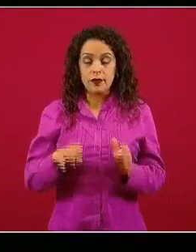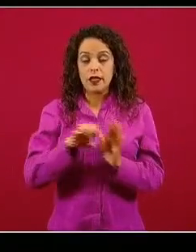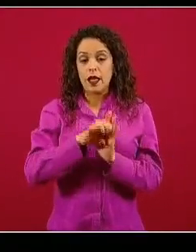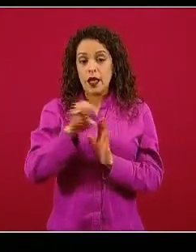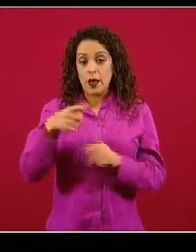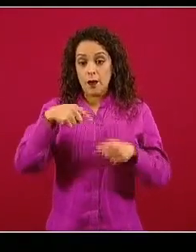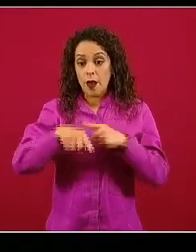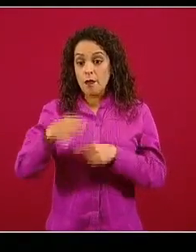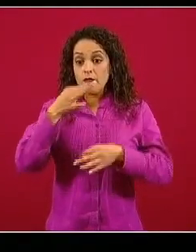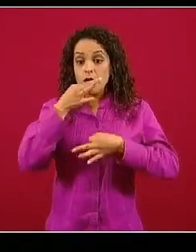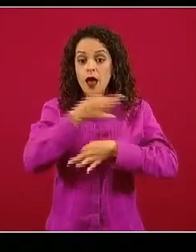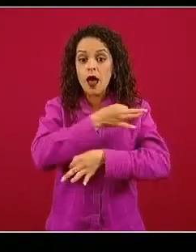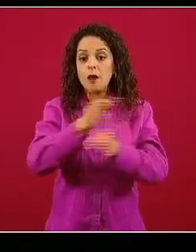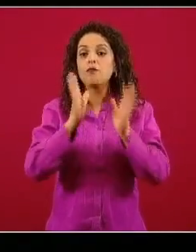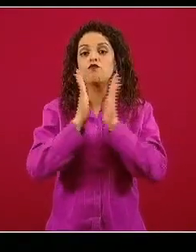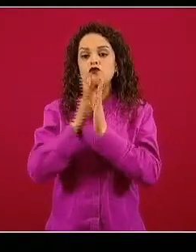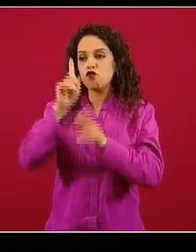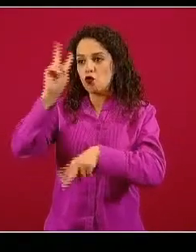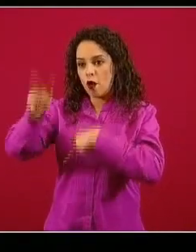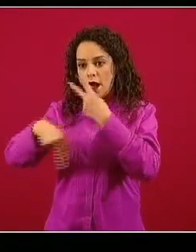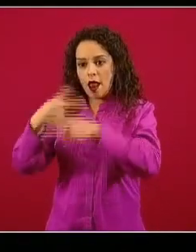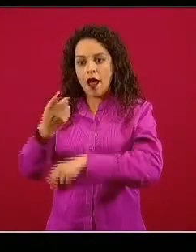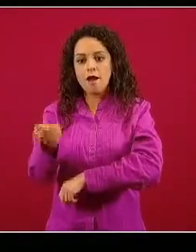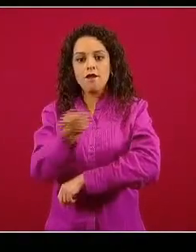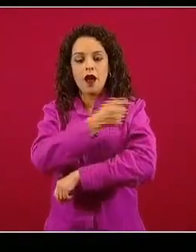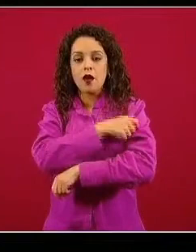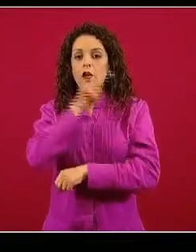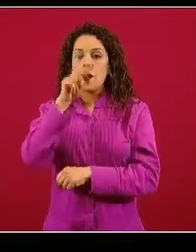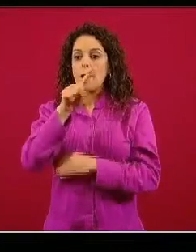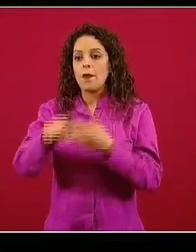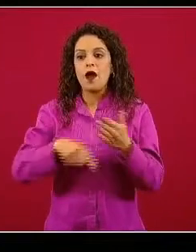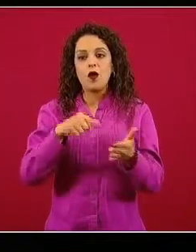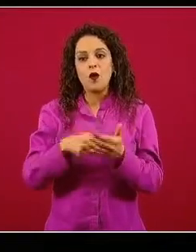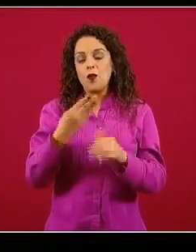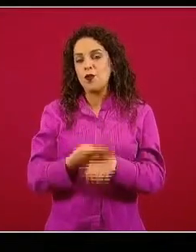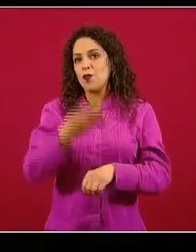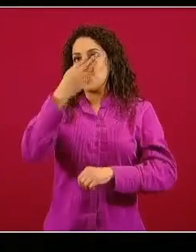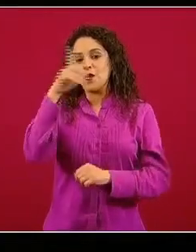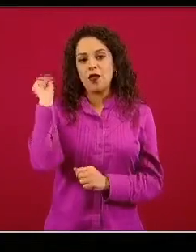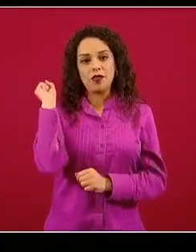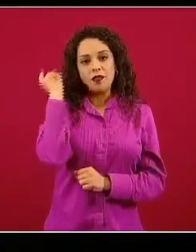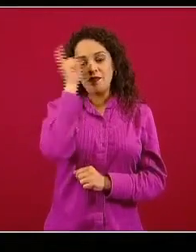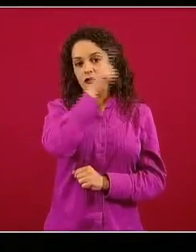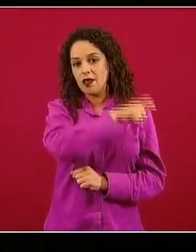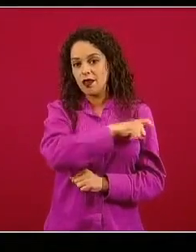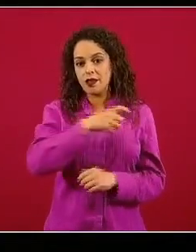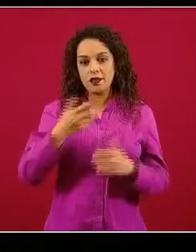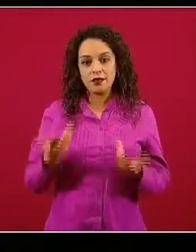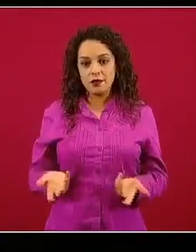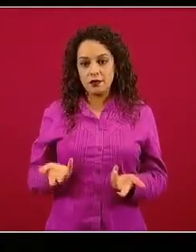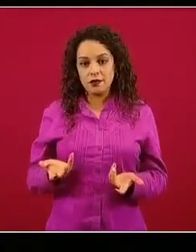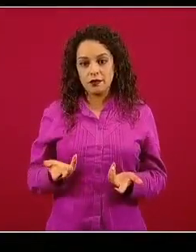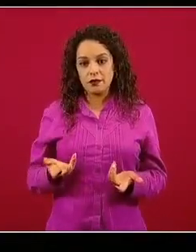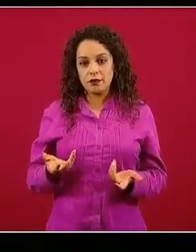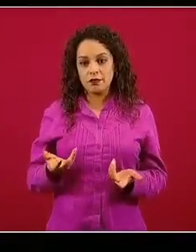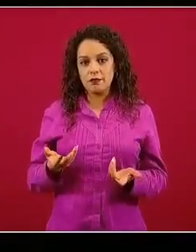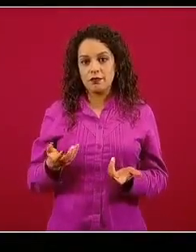etcétera, hay lugares donde es difícil que la convocatoria llegue, es más fácil que llegue una brigada de